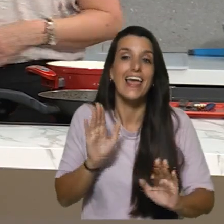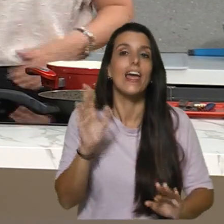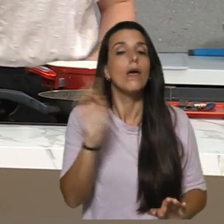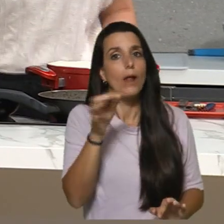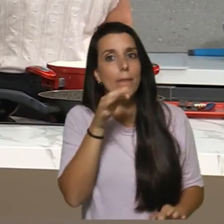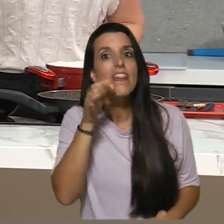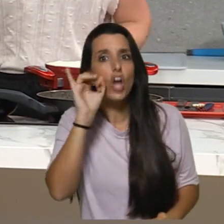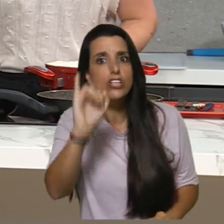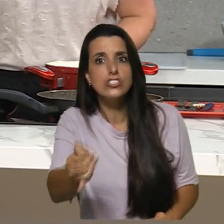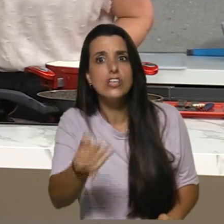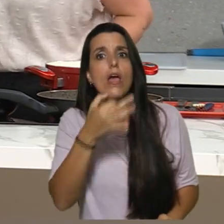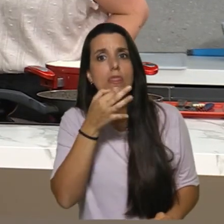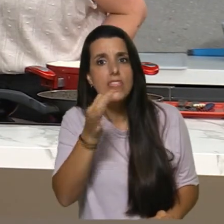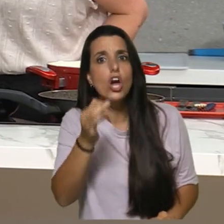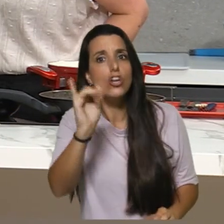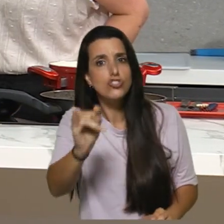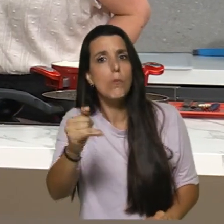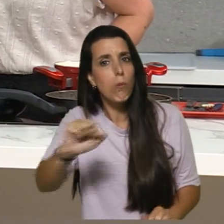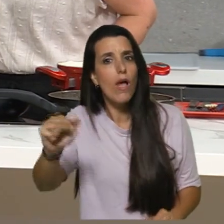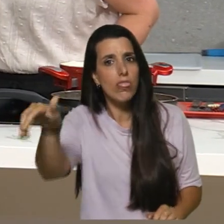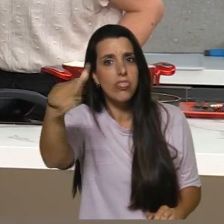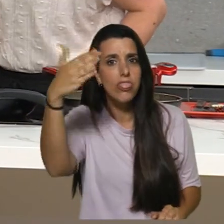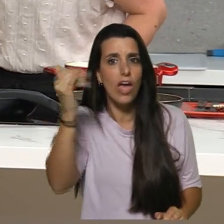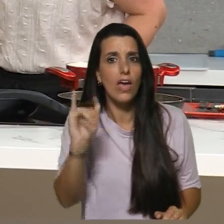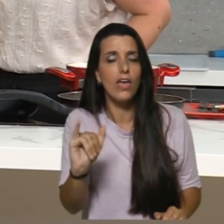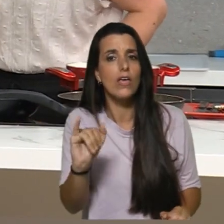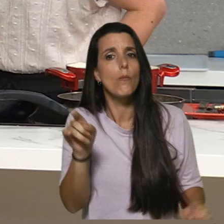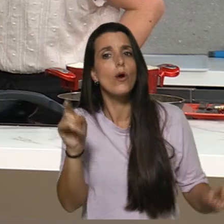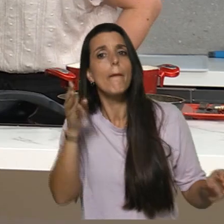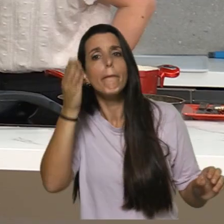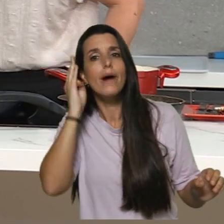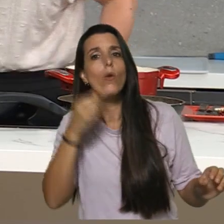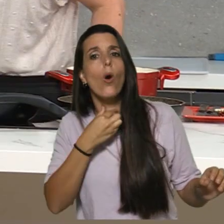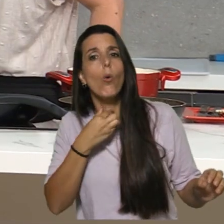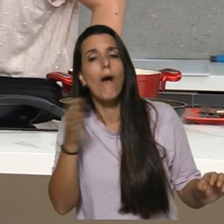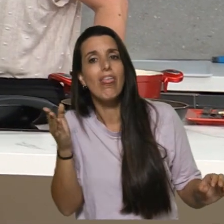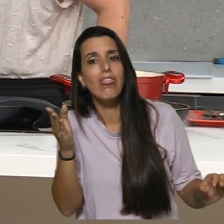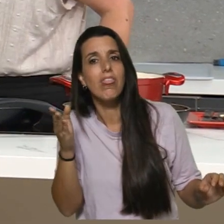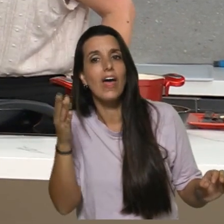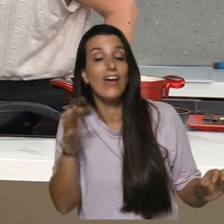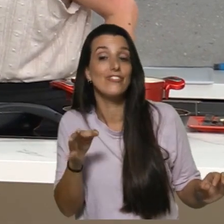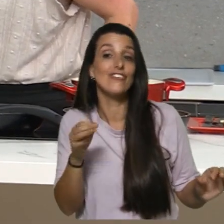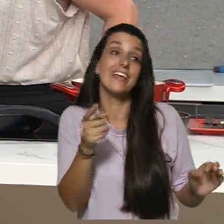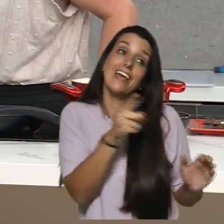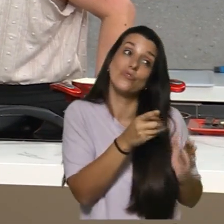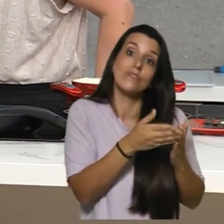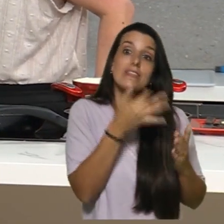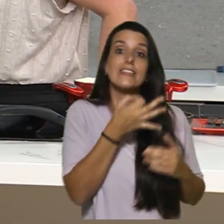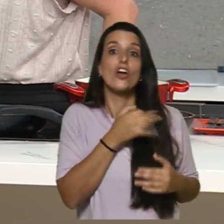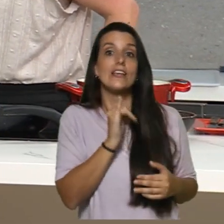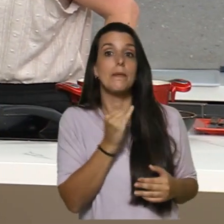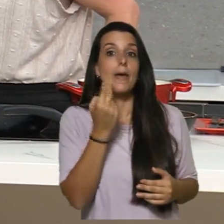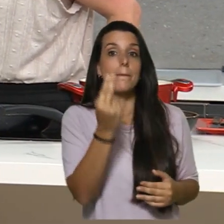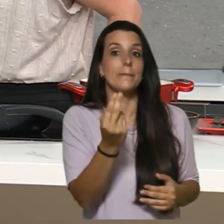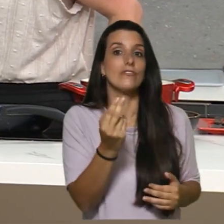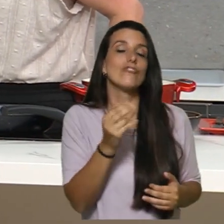dijo permiso. Sí. Noelia me dijo sí, porque Paula estaba ocupada. Tiene que ver. Ahí está. Paula no le preguntaron a... y la alumna 12 me dio permiso. Igual